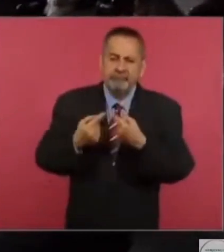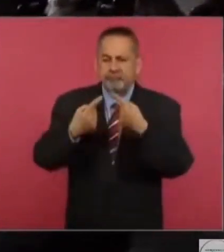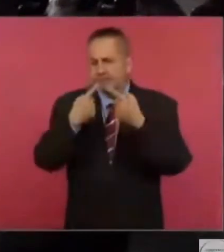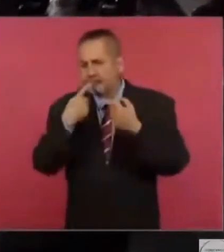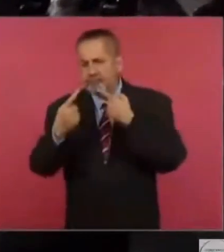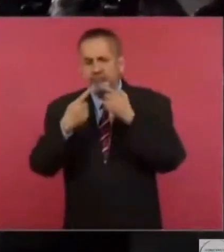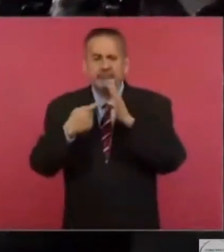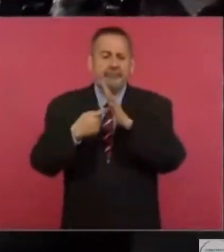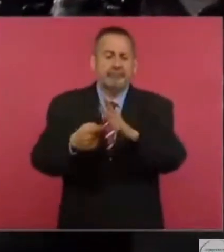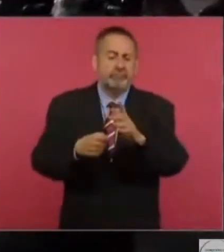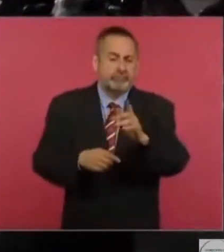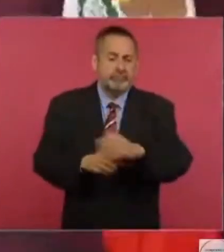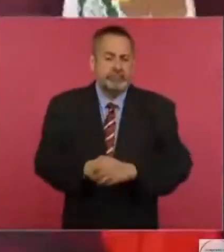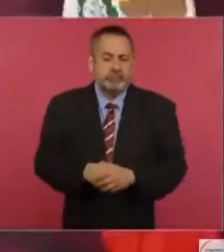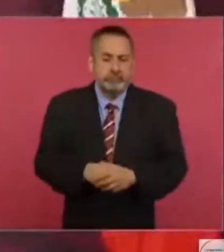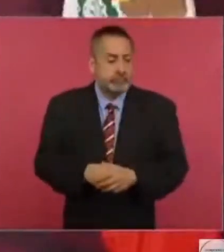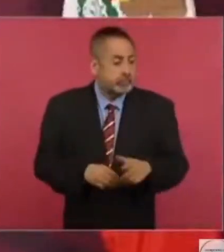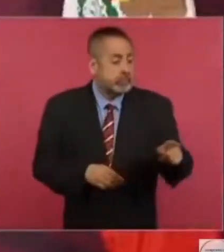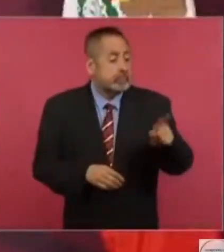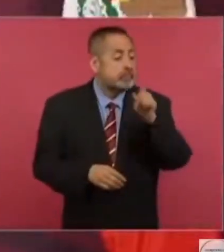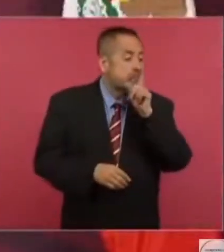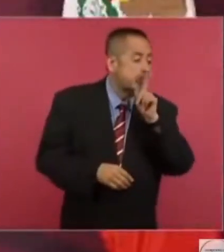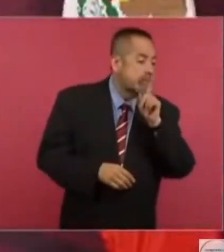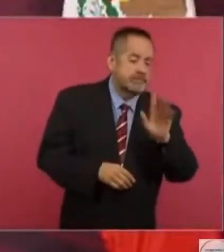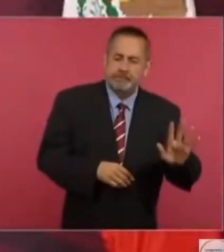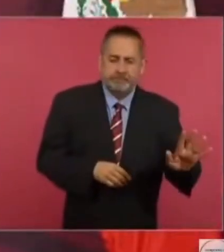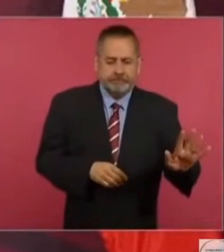Y prohibida la censura.